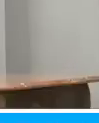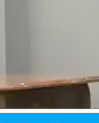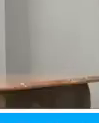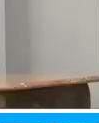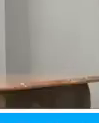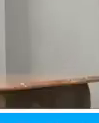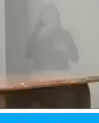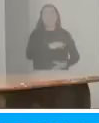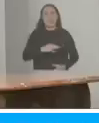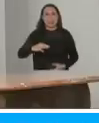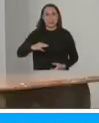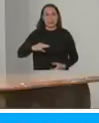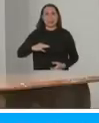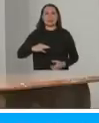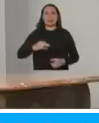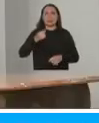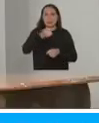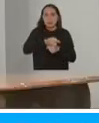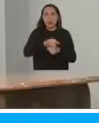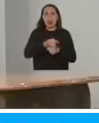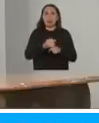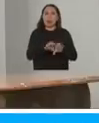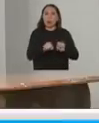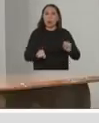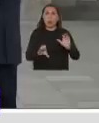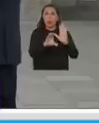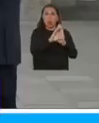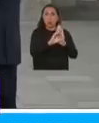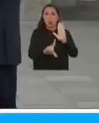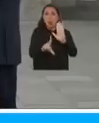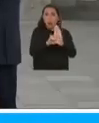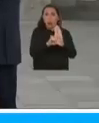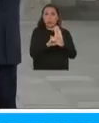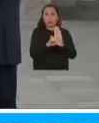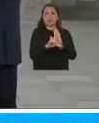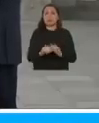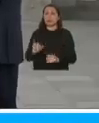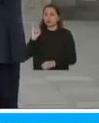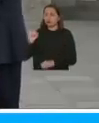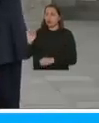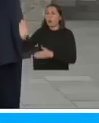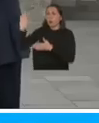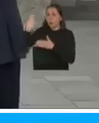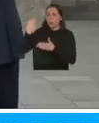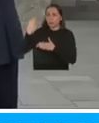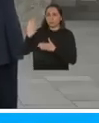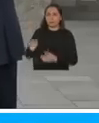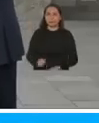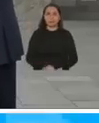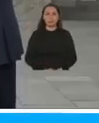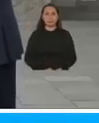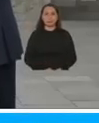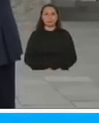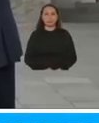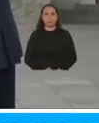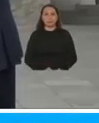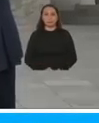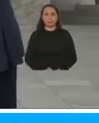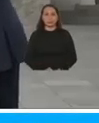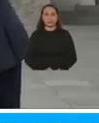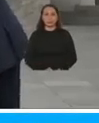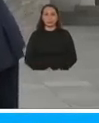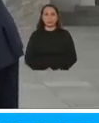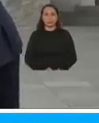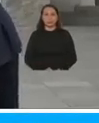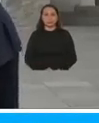todos reiteran de que el presidente tuvo una postura contraria. Oiga, espérame, pero senador... ¿Cómo fue ese momento? Porque uno entiende reuniones